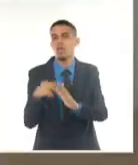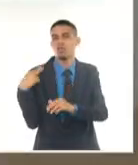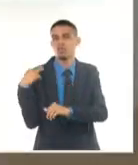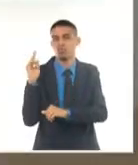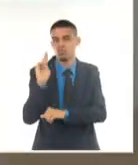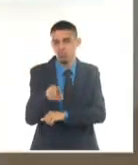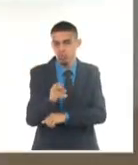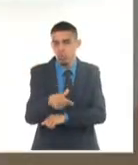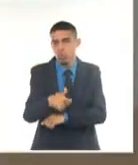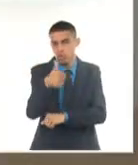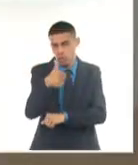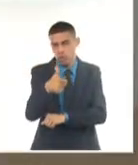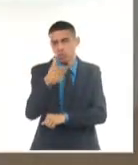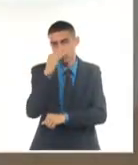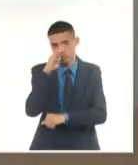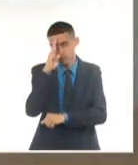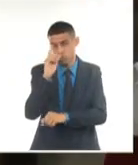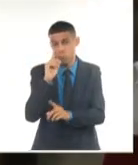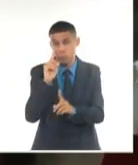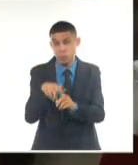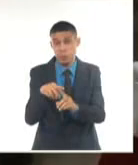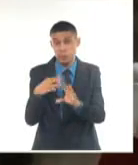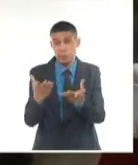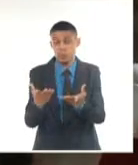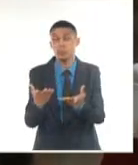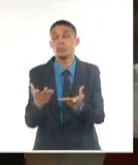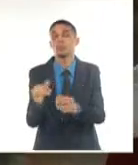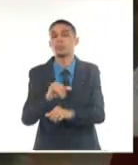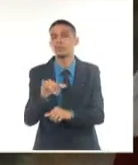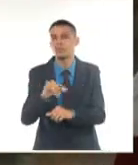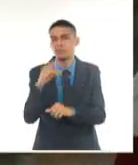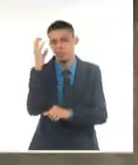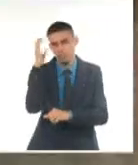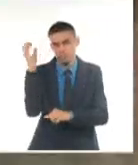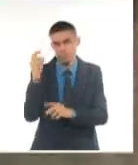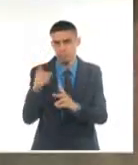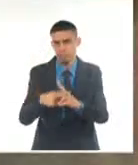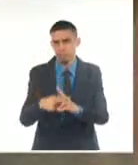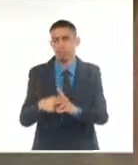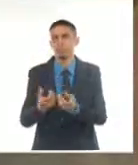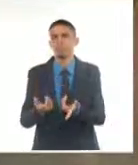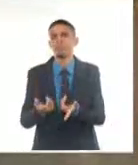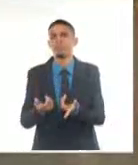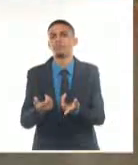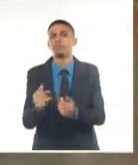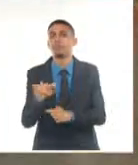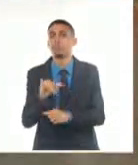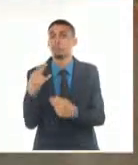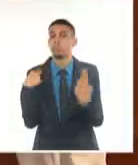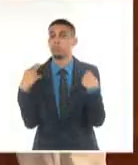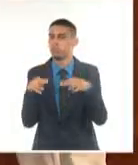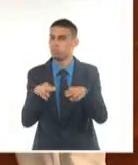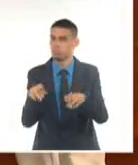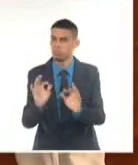año con el propósito de aplicarlo en los ámbitos estatales, gubernamentales